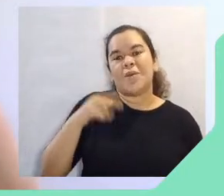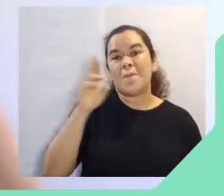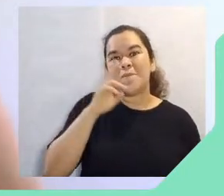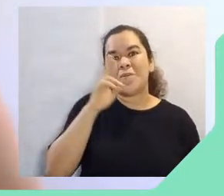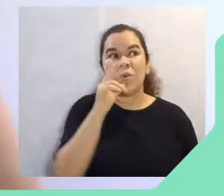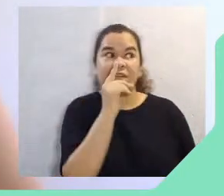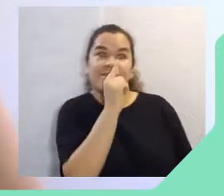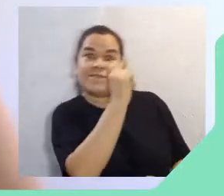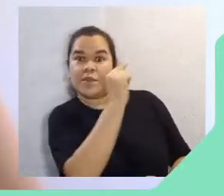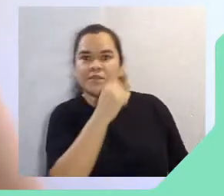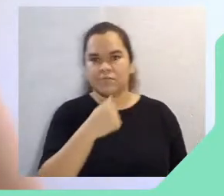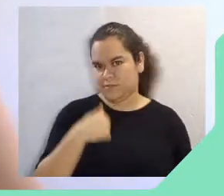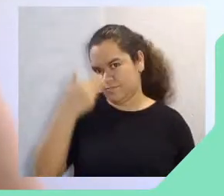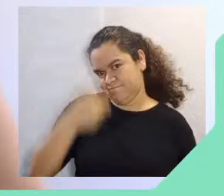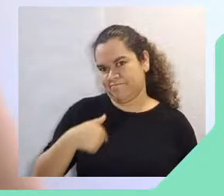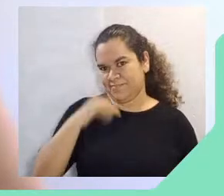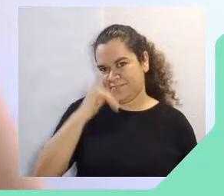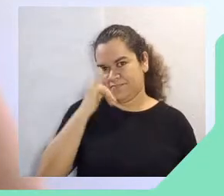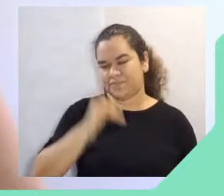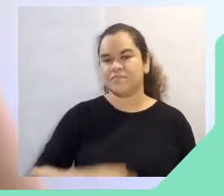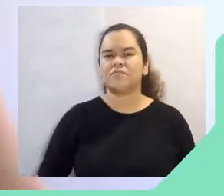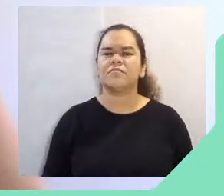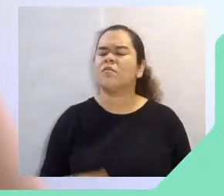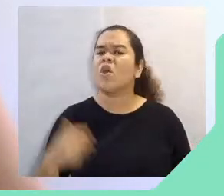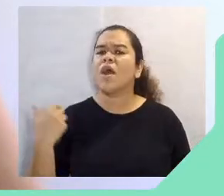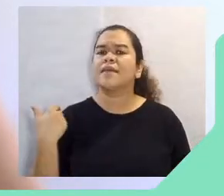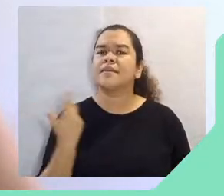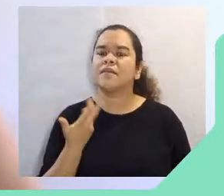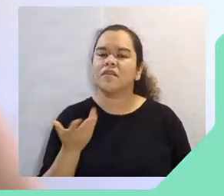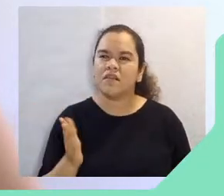retirarse. Pero en líneas generales,